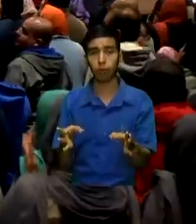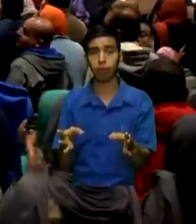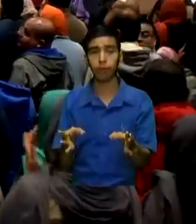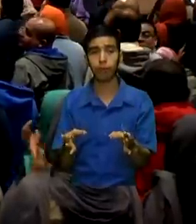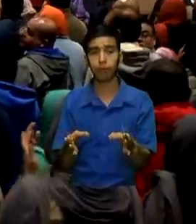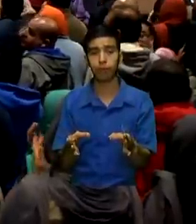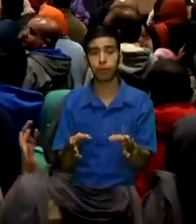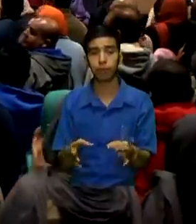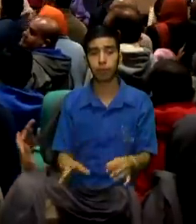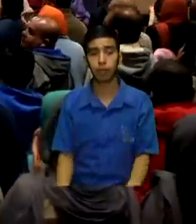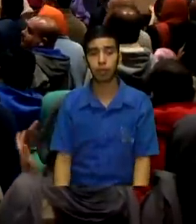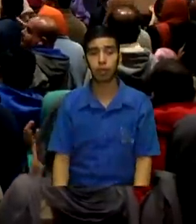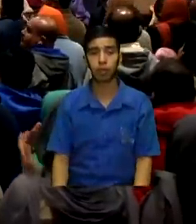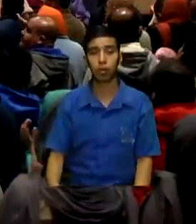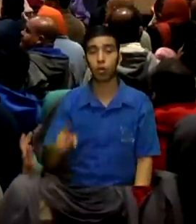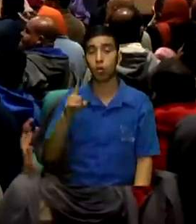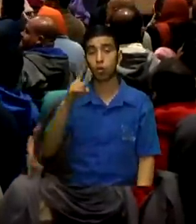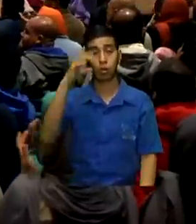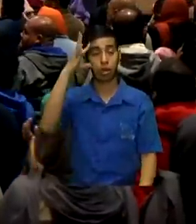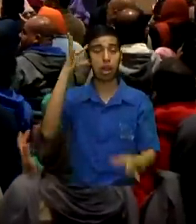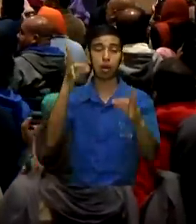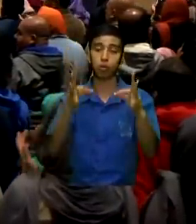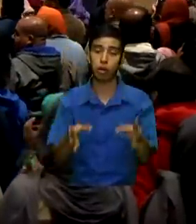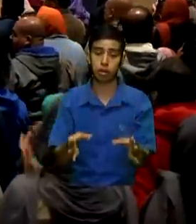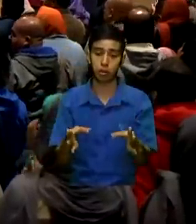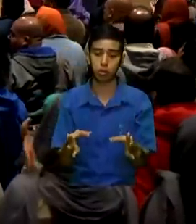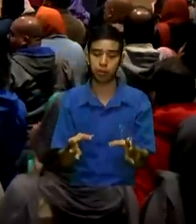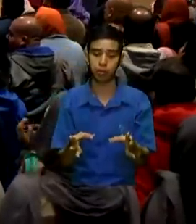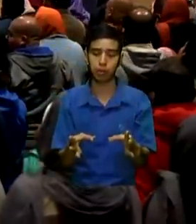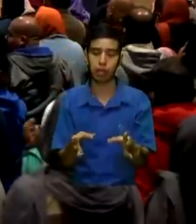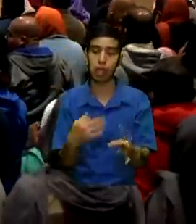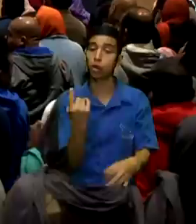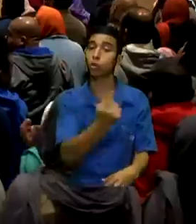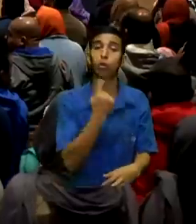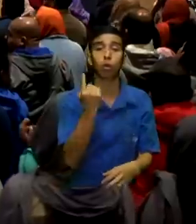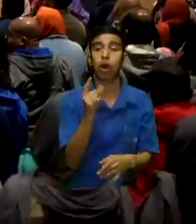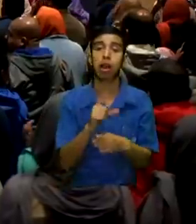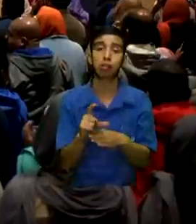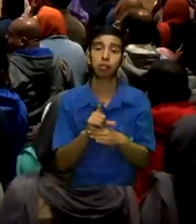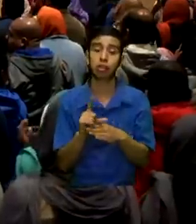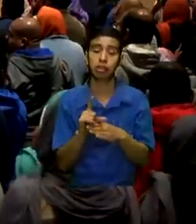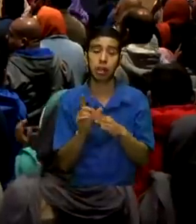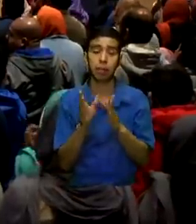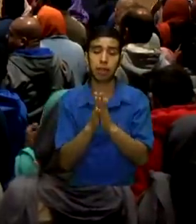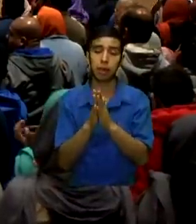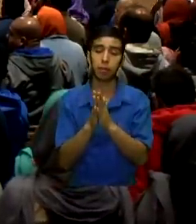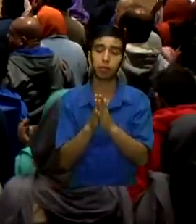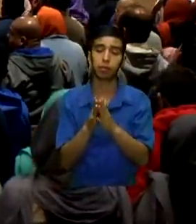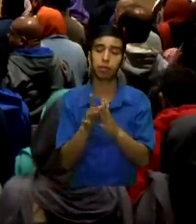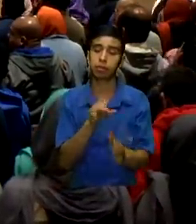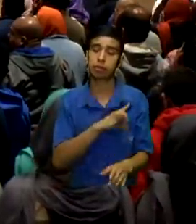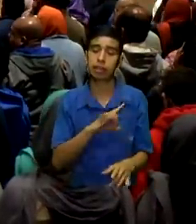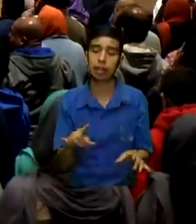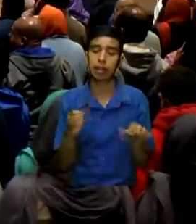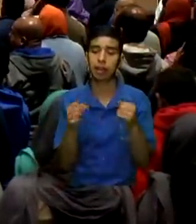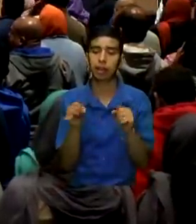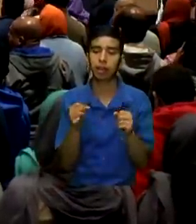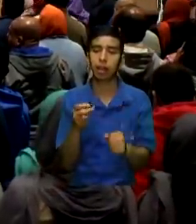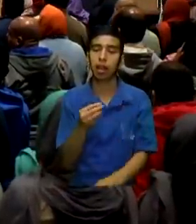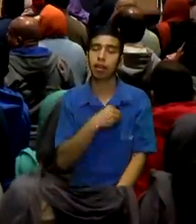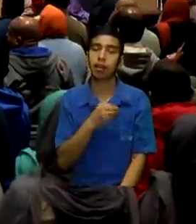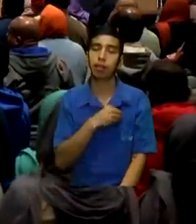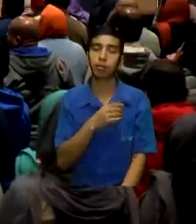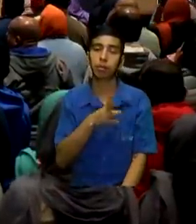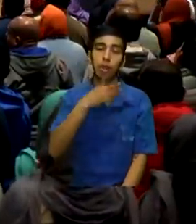nos ponemos de común acuerdo, dice que todas las cosas que pidamos van a ser hechas. Lo que queremos es que